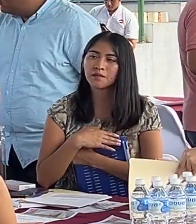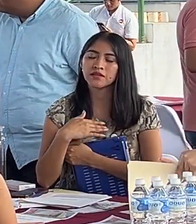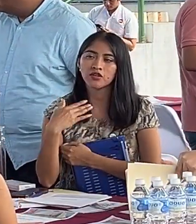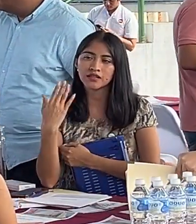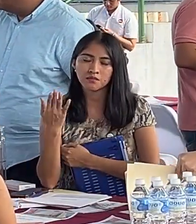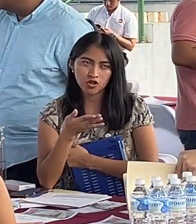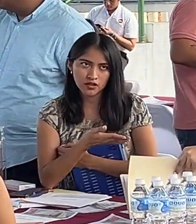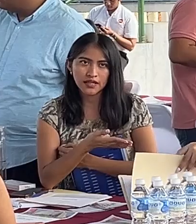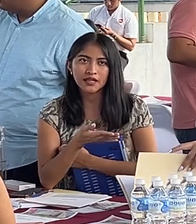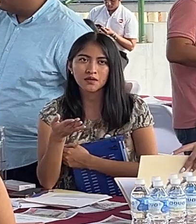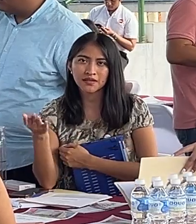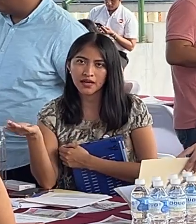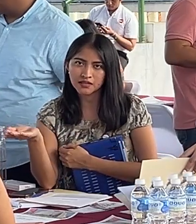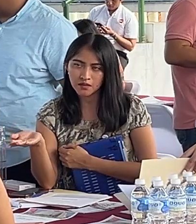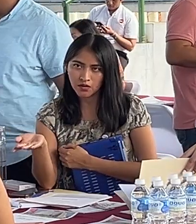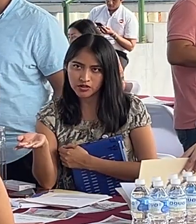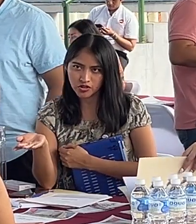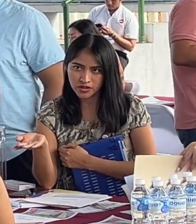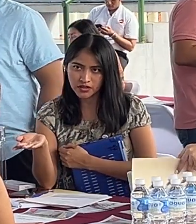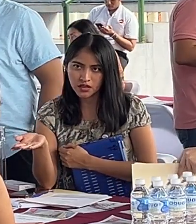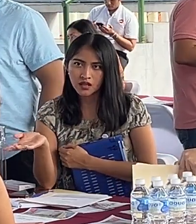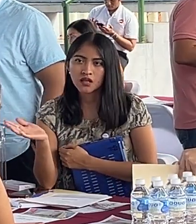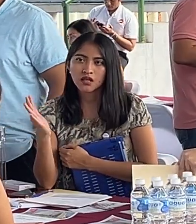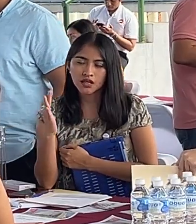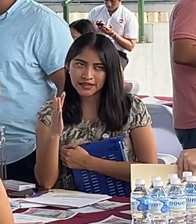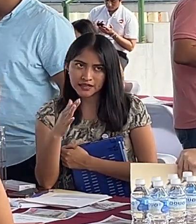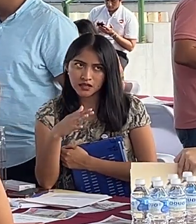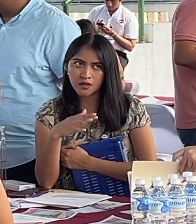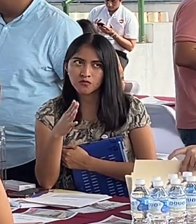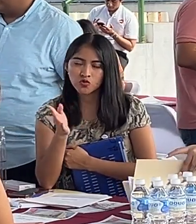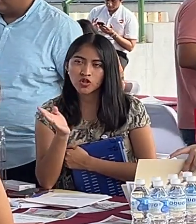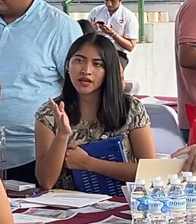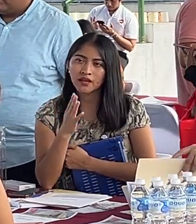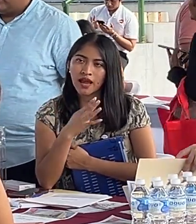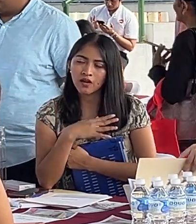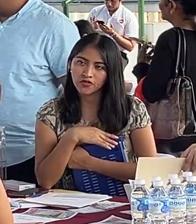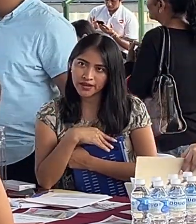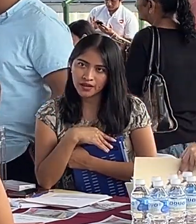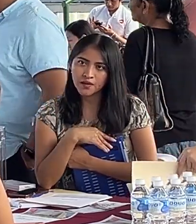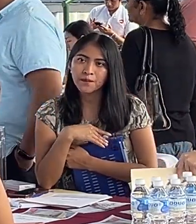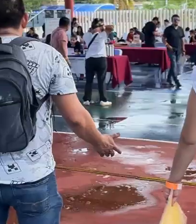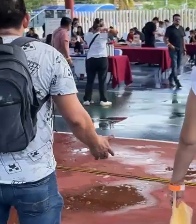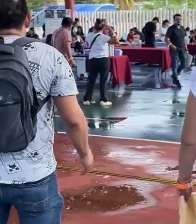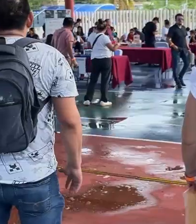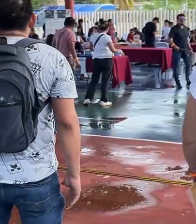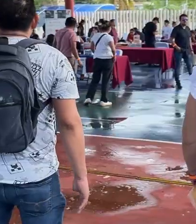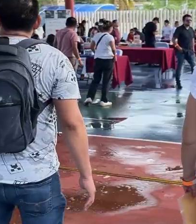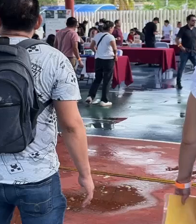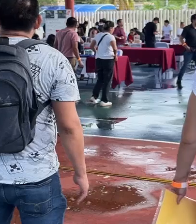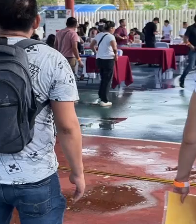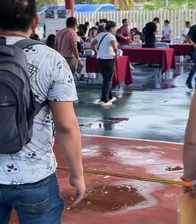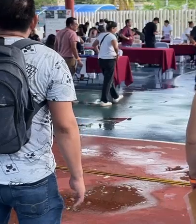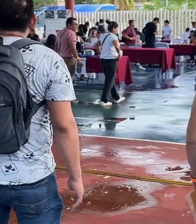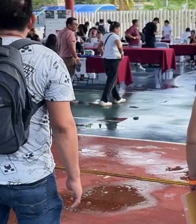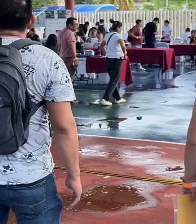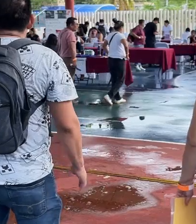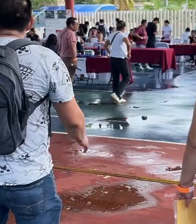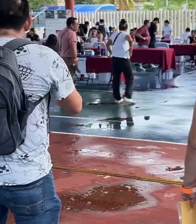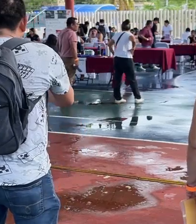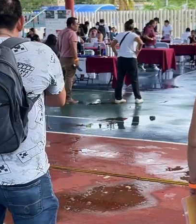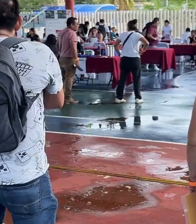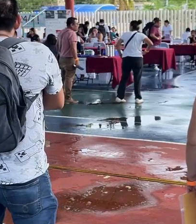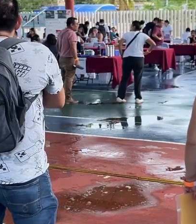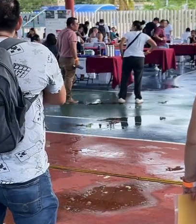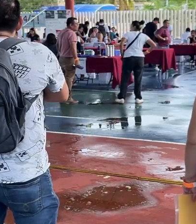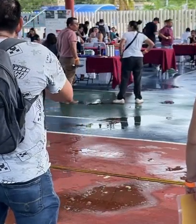derecho la educación la salud y el trabajo a través del programa jóvenes construyendo el futuro con imágenes de Ricardo valo informó